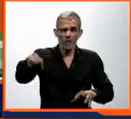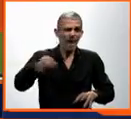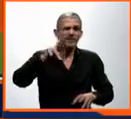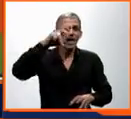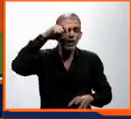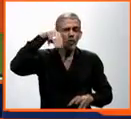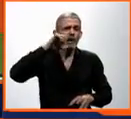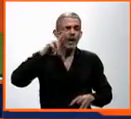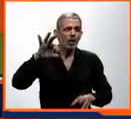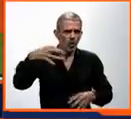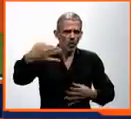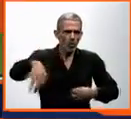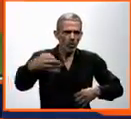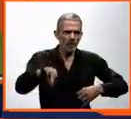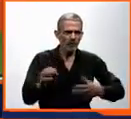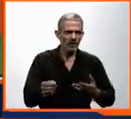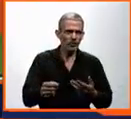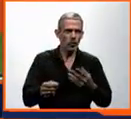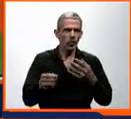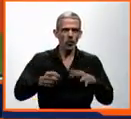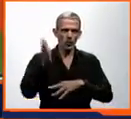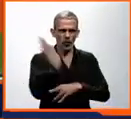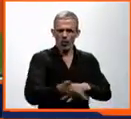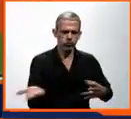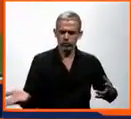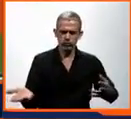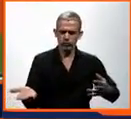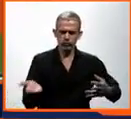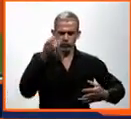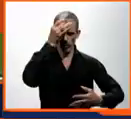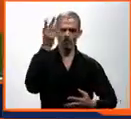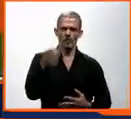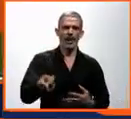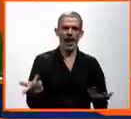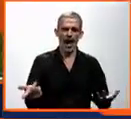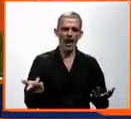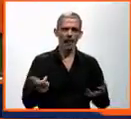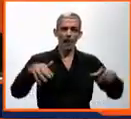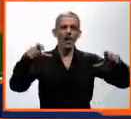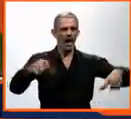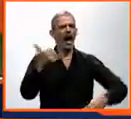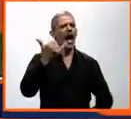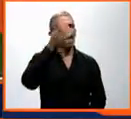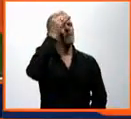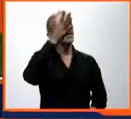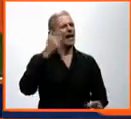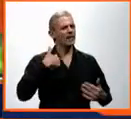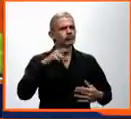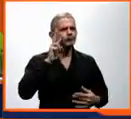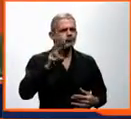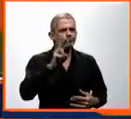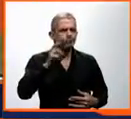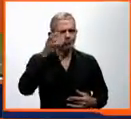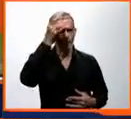Romero, rodeado prácticamente por seis camisetas de Racing. En la cancha, ¿vos viste penal? En la cancha vi penal. Porque a mí me da esa sensación